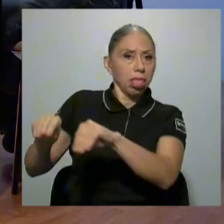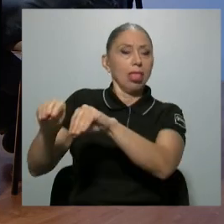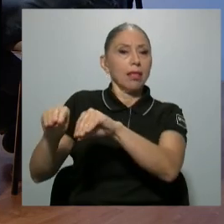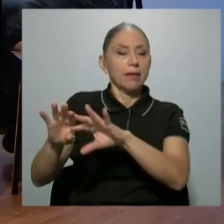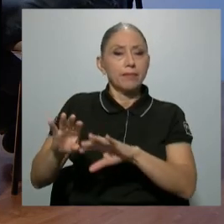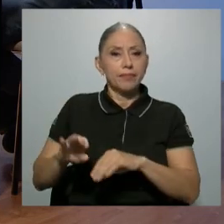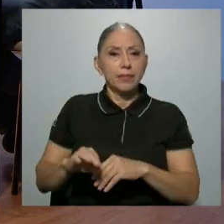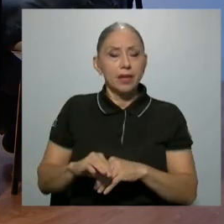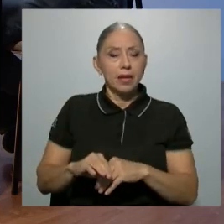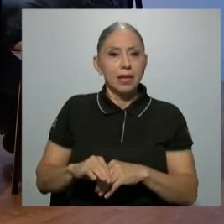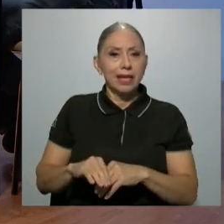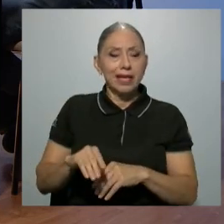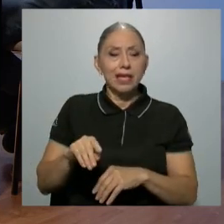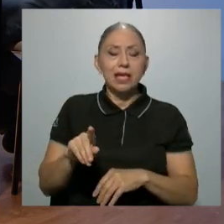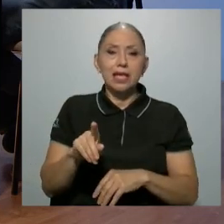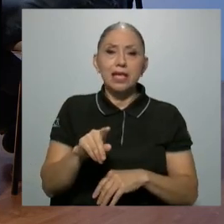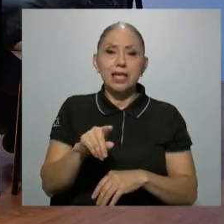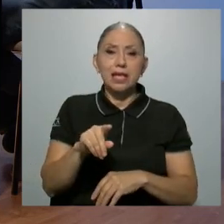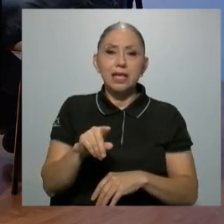y